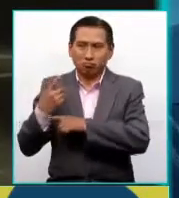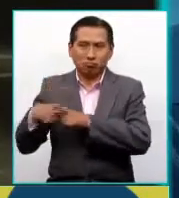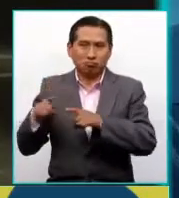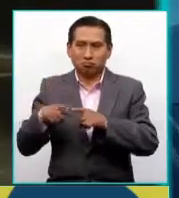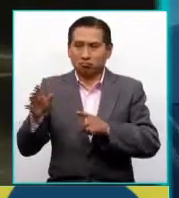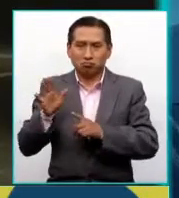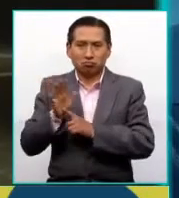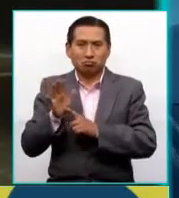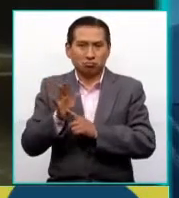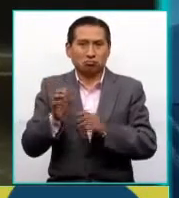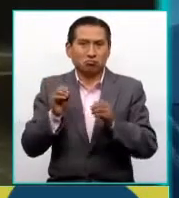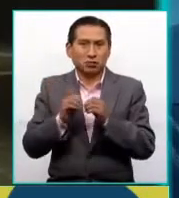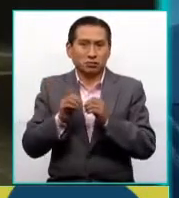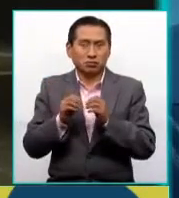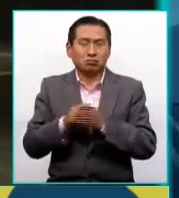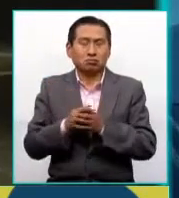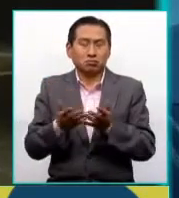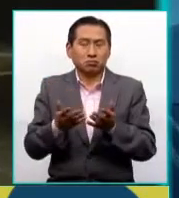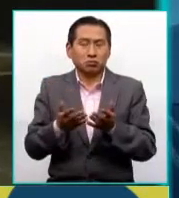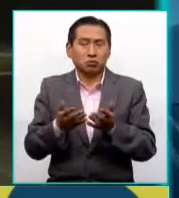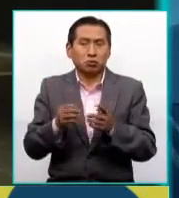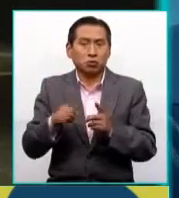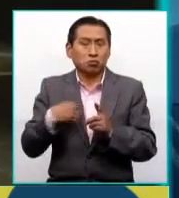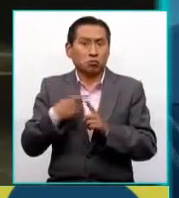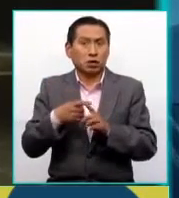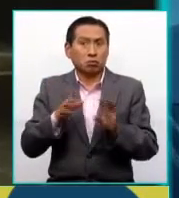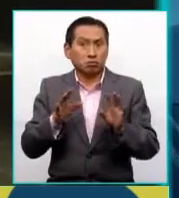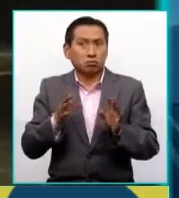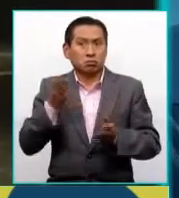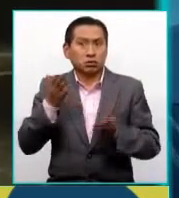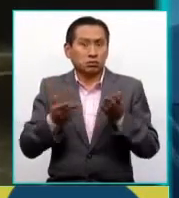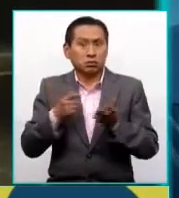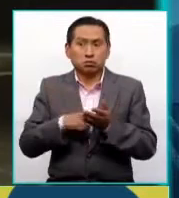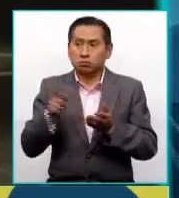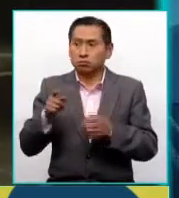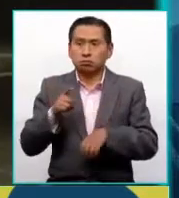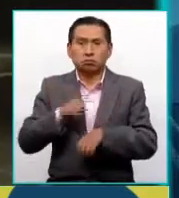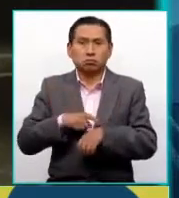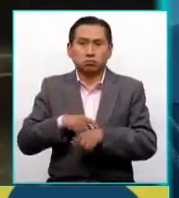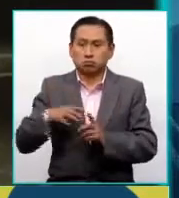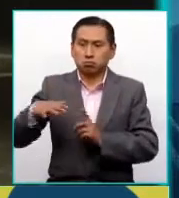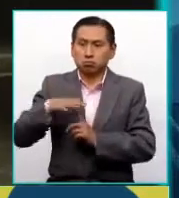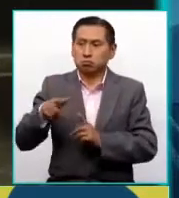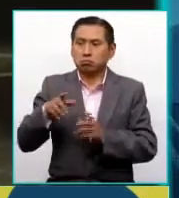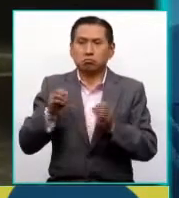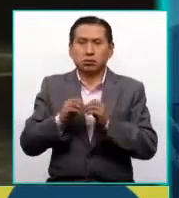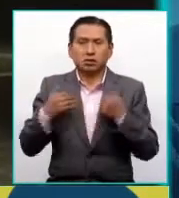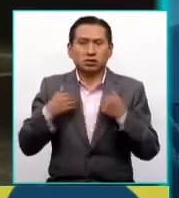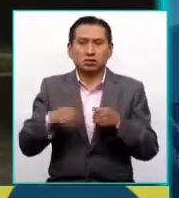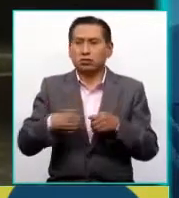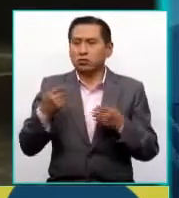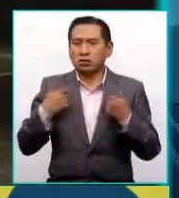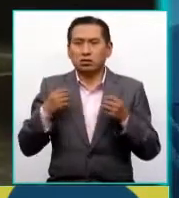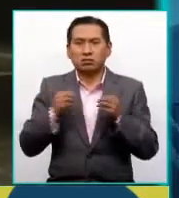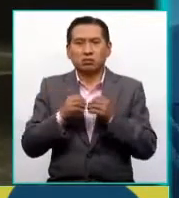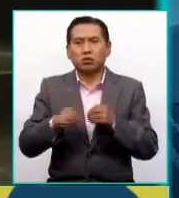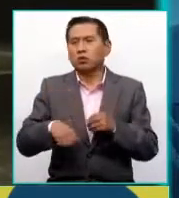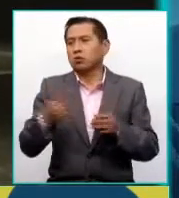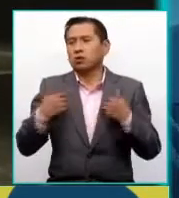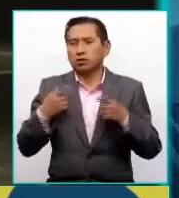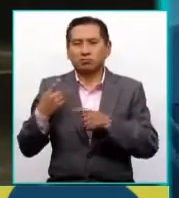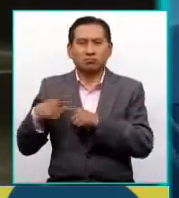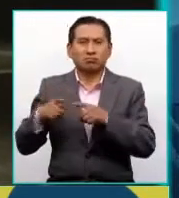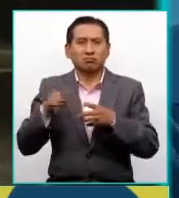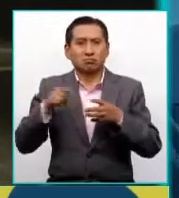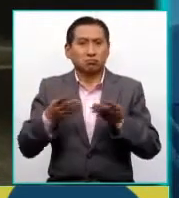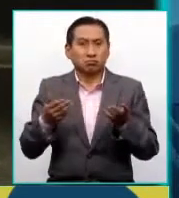cuadros, incluso incluye momentos con texto, hay videos que tienen texto, hay otros videos que